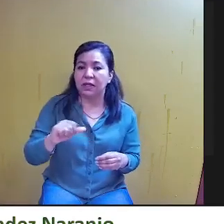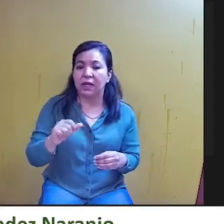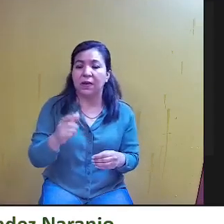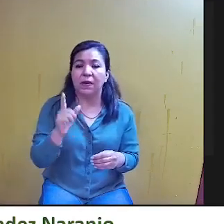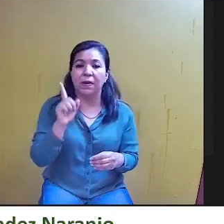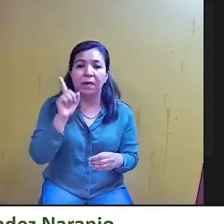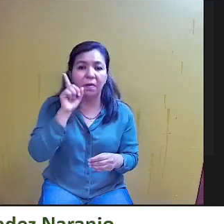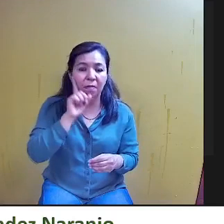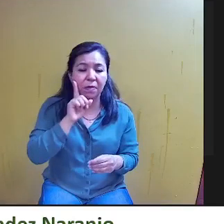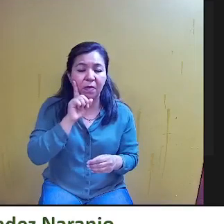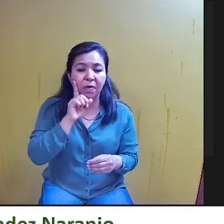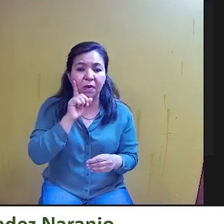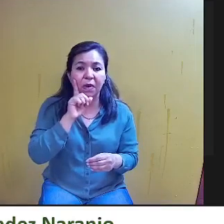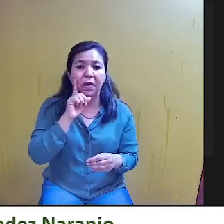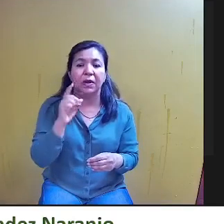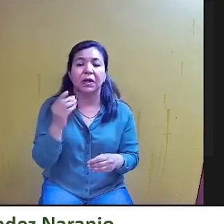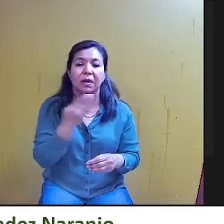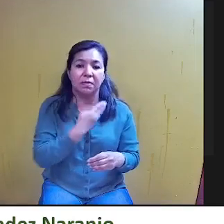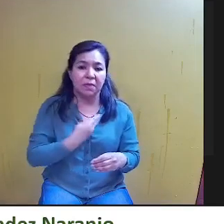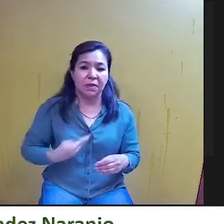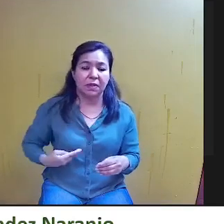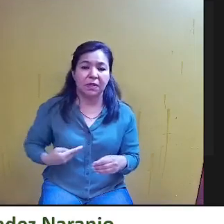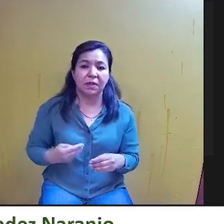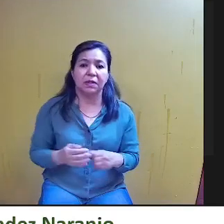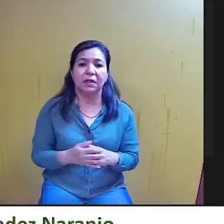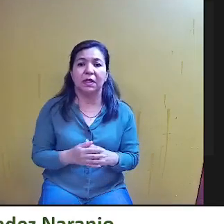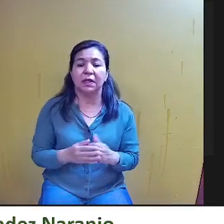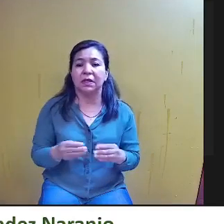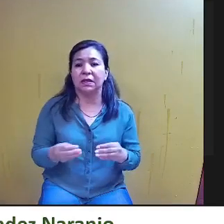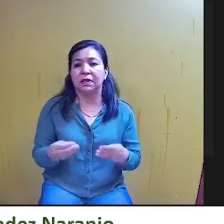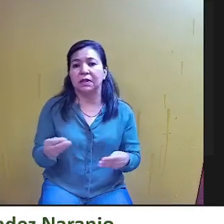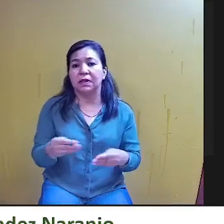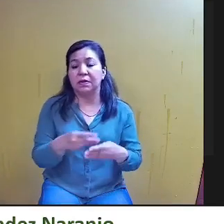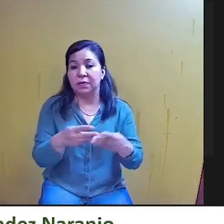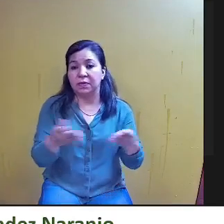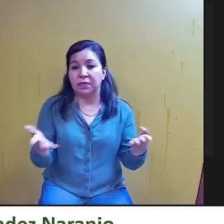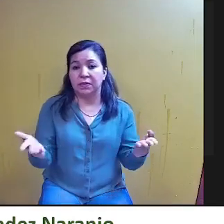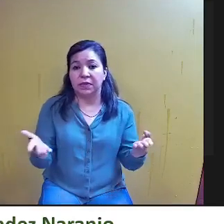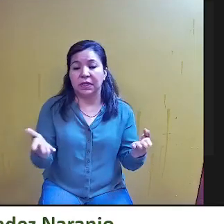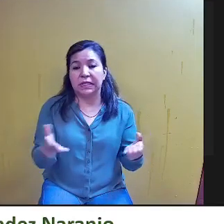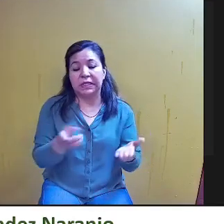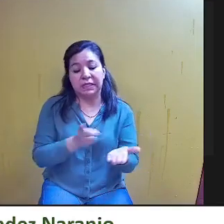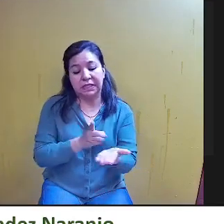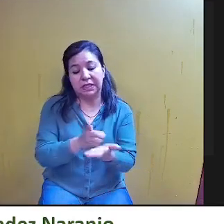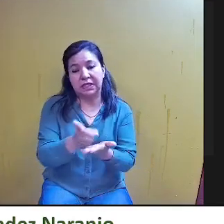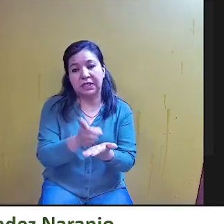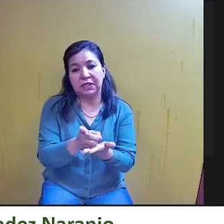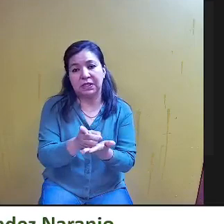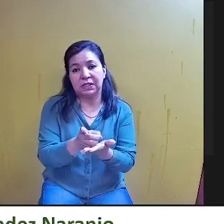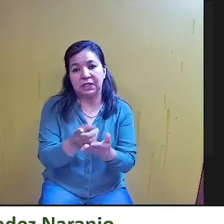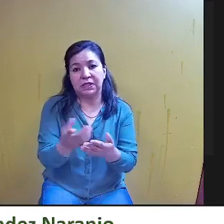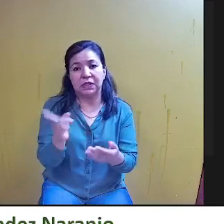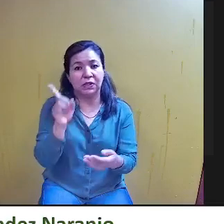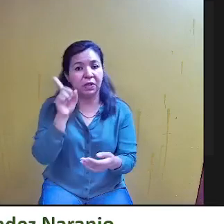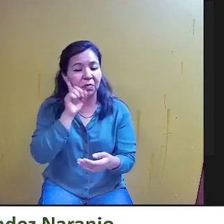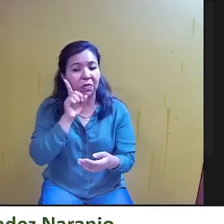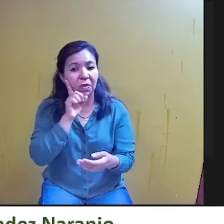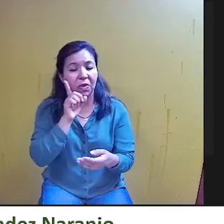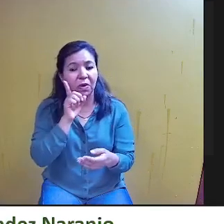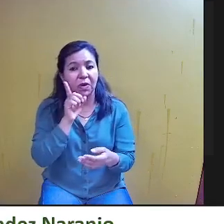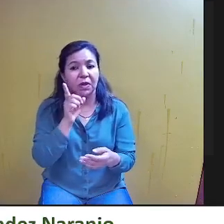de paridad de género, sino que se sustenta en una mayor progresividad del derecho de las mujeres a integrar órganos